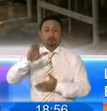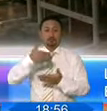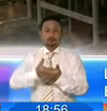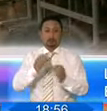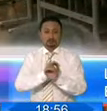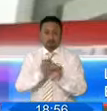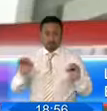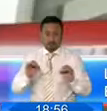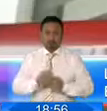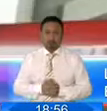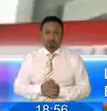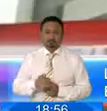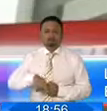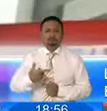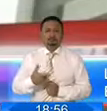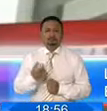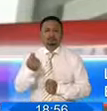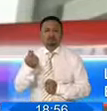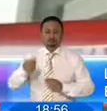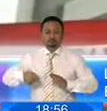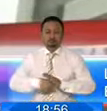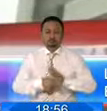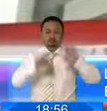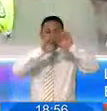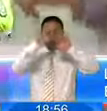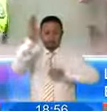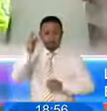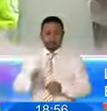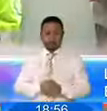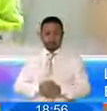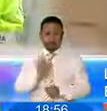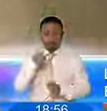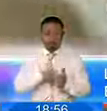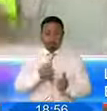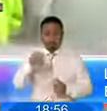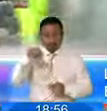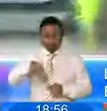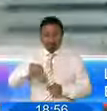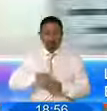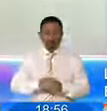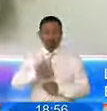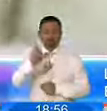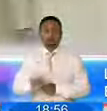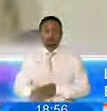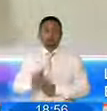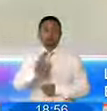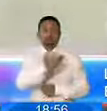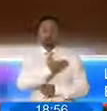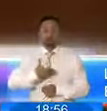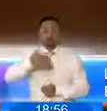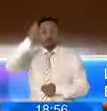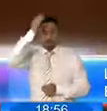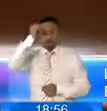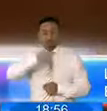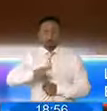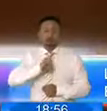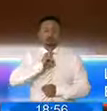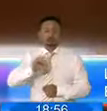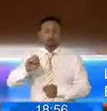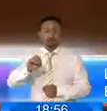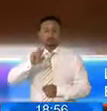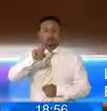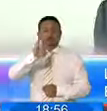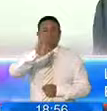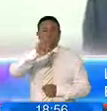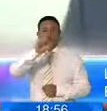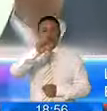asociación ilícita en la entrega de coimas de Odebrecht. Entre estos está el vicepresidente sin funciones, Jorge Glass, y su tío Ricardo